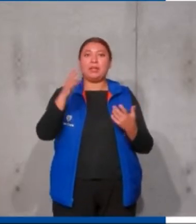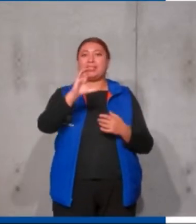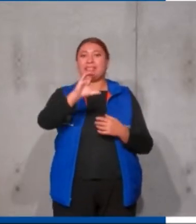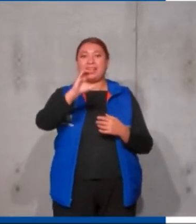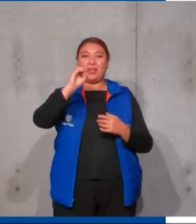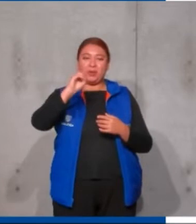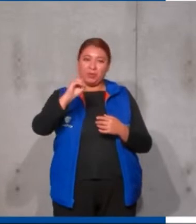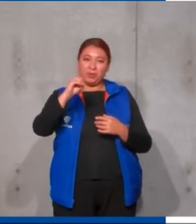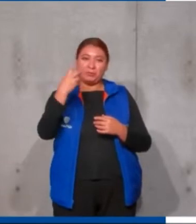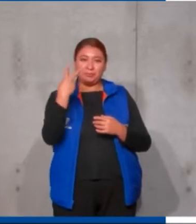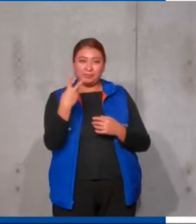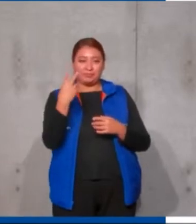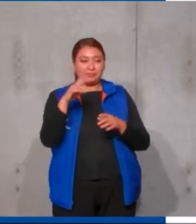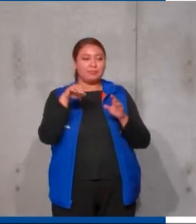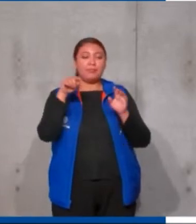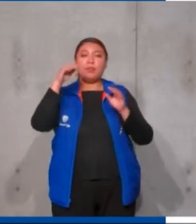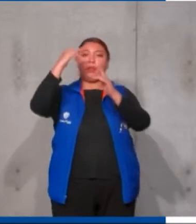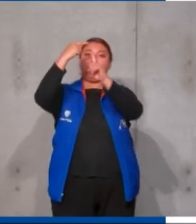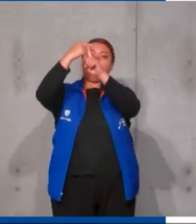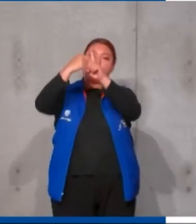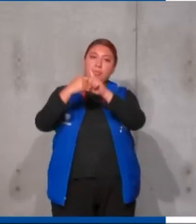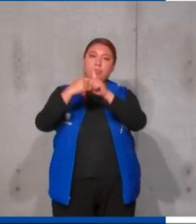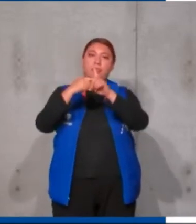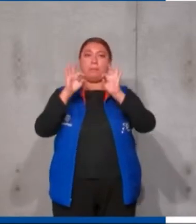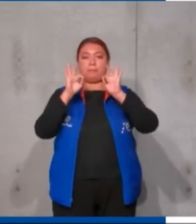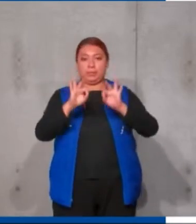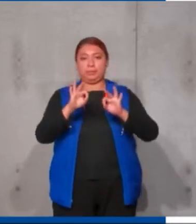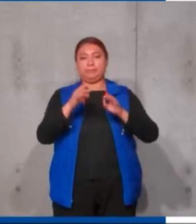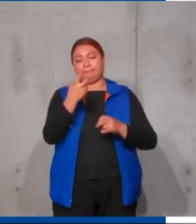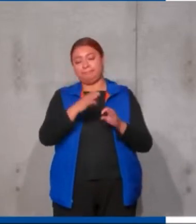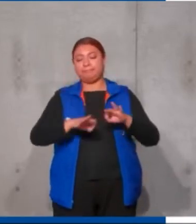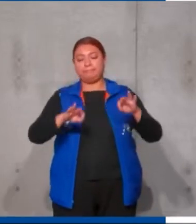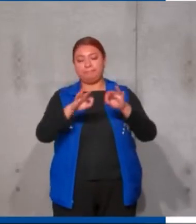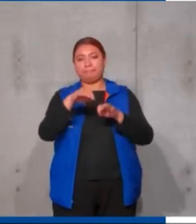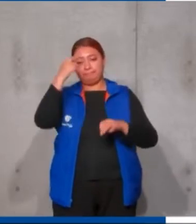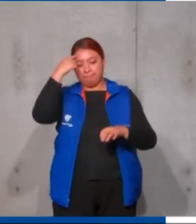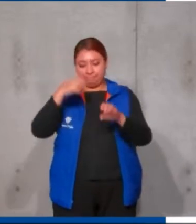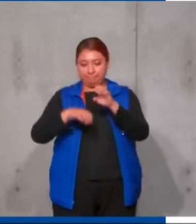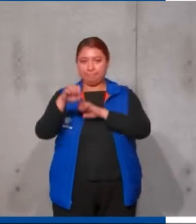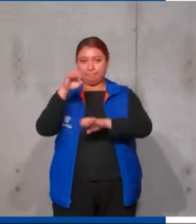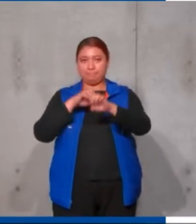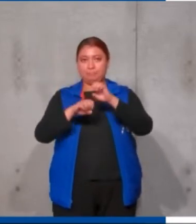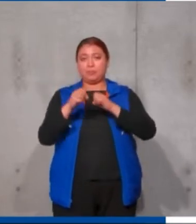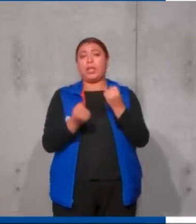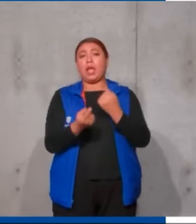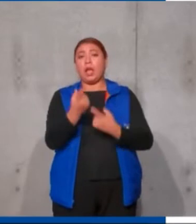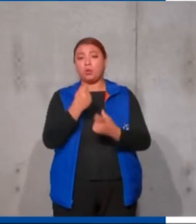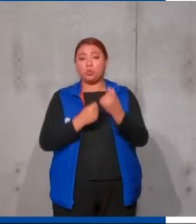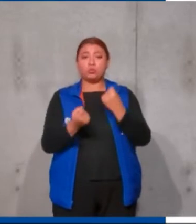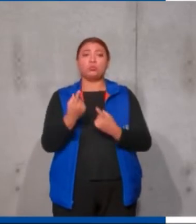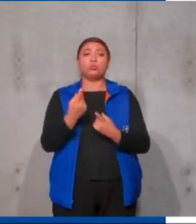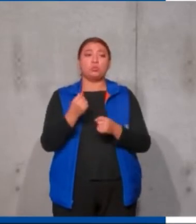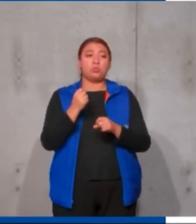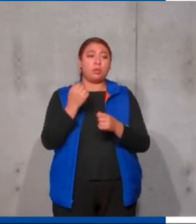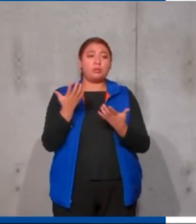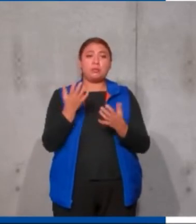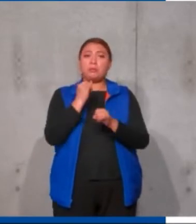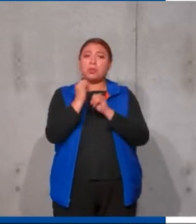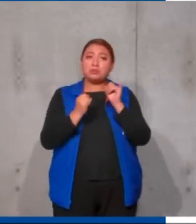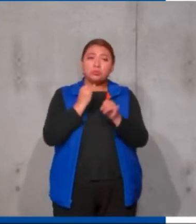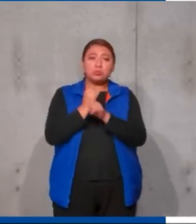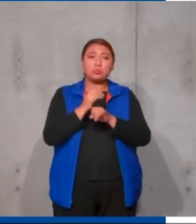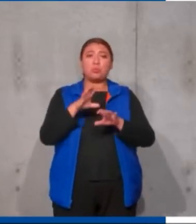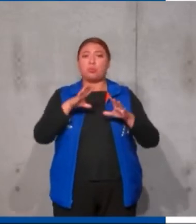las emisiones de CO2 es un tema que ya resulta importante para nosotros. Y los que ya están institucionalizados, que tiene que ver con